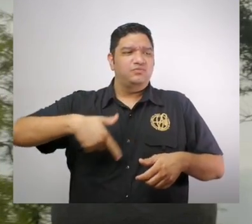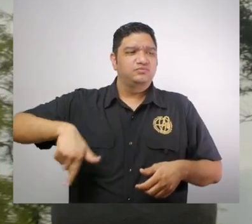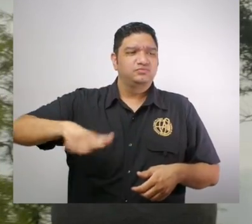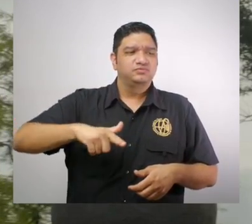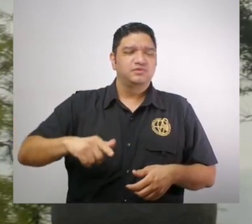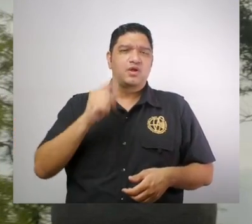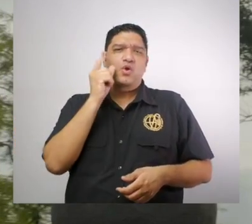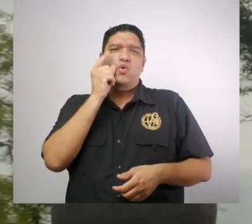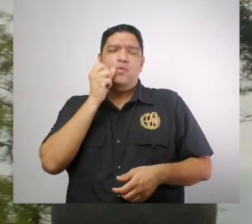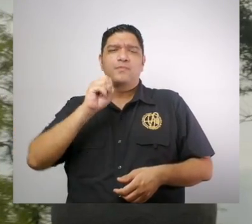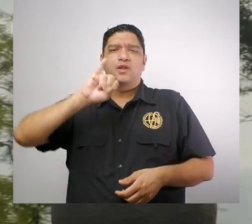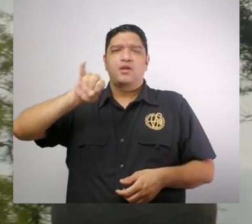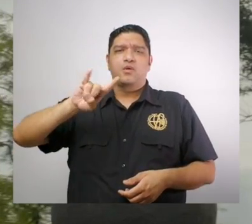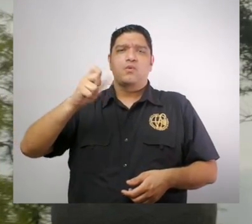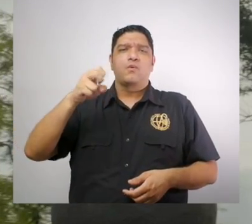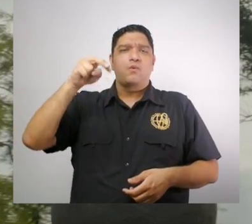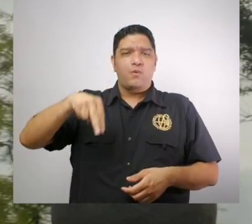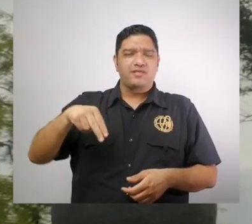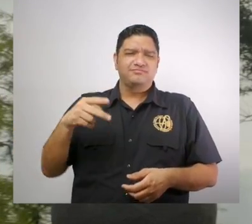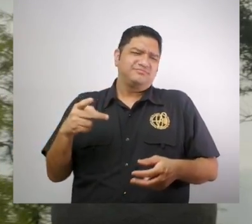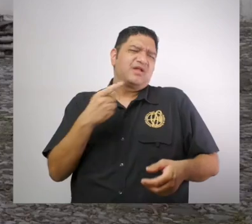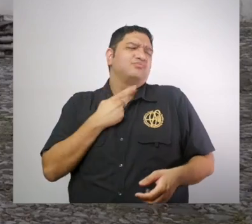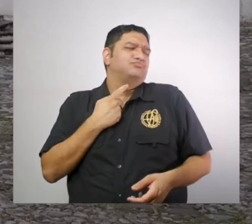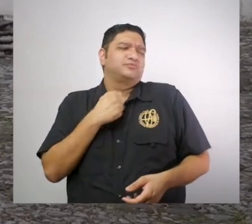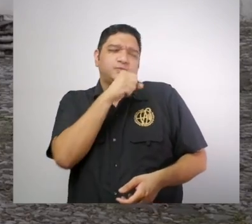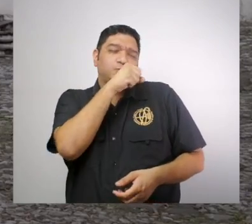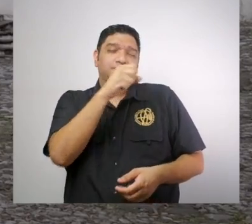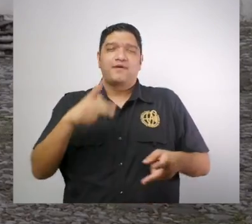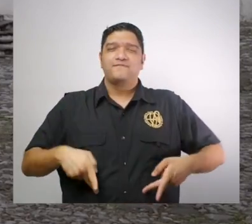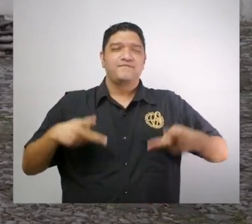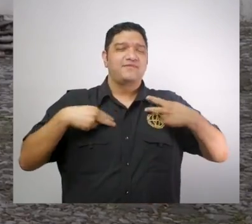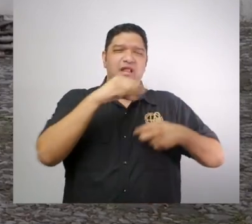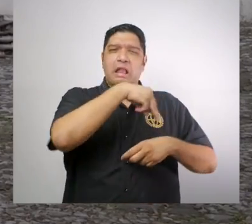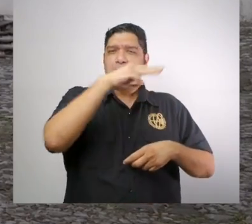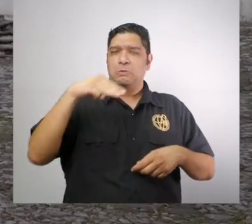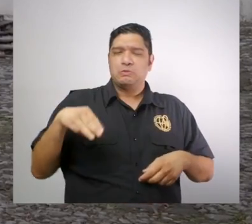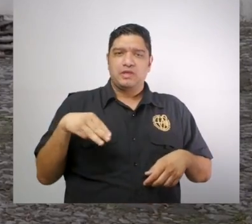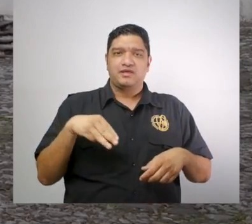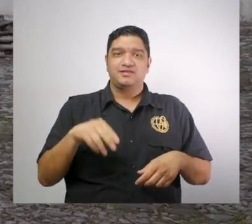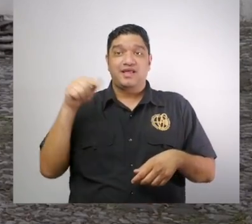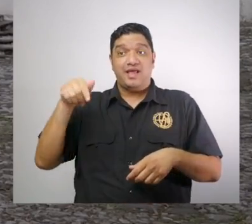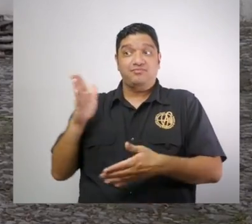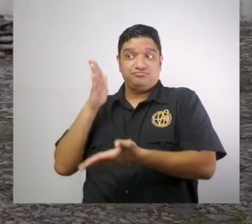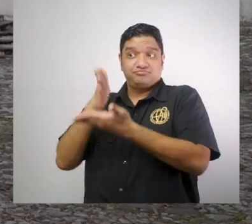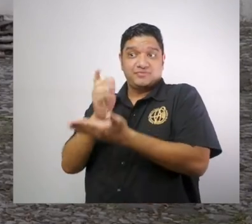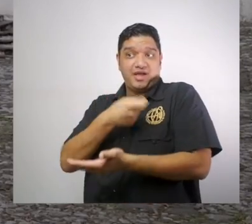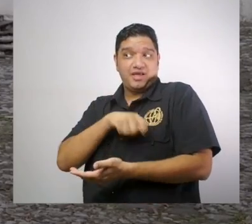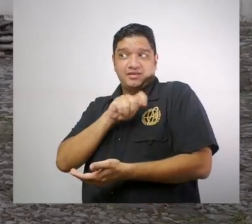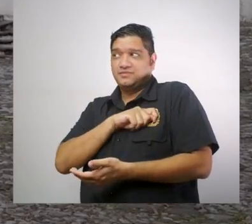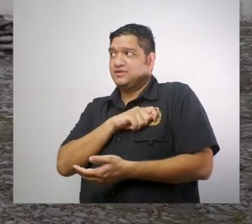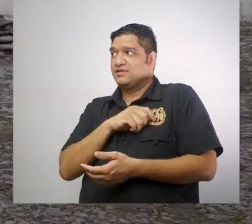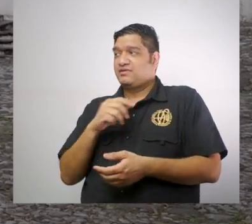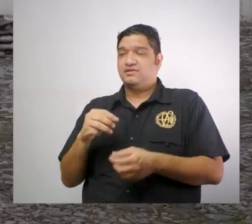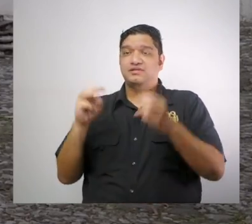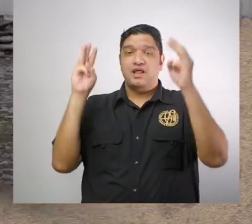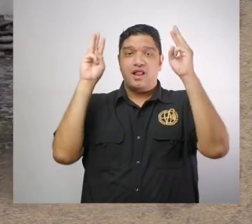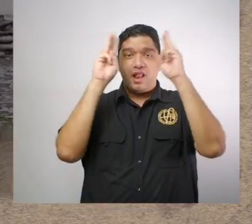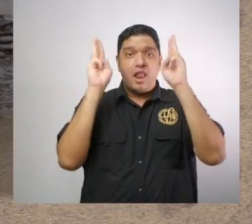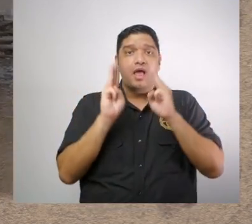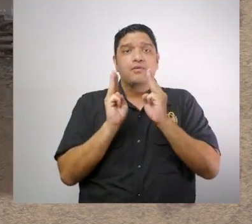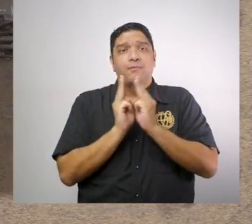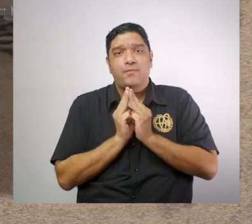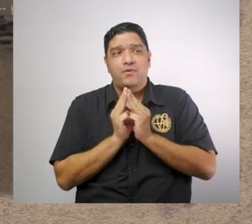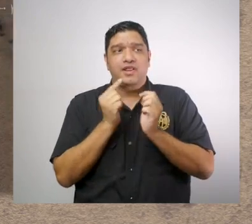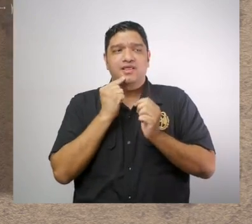ermitaño italiano, visita aquella ciudad y ahí las monjas le dan una encomienda,